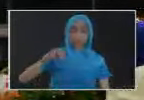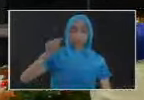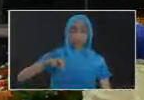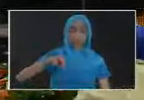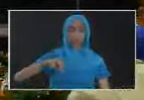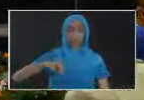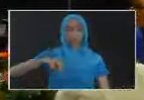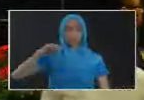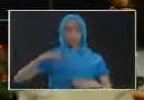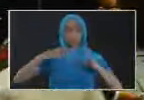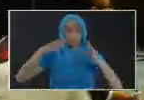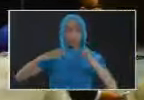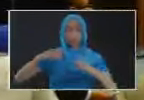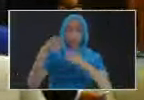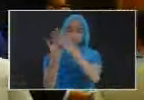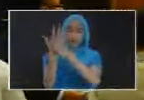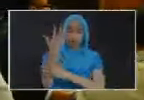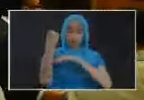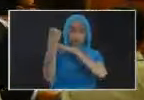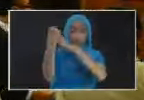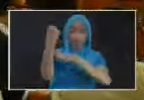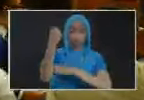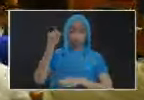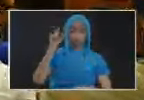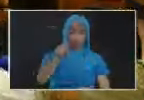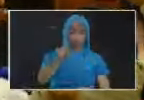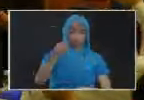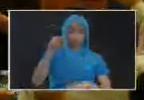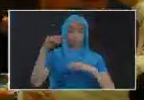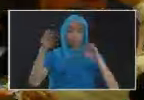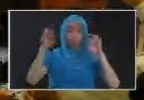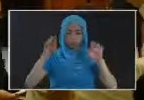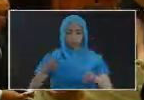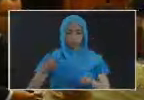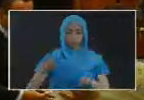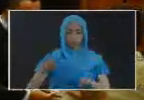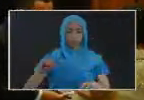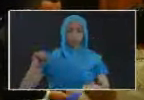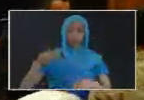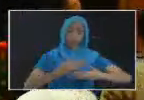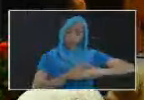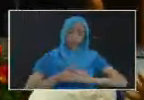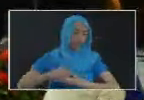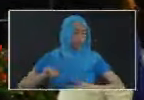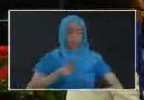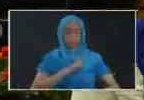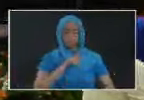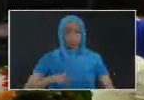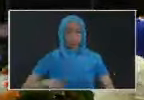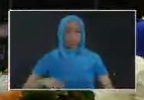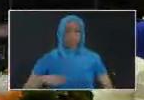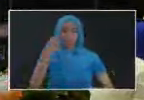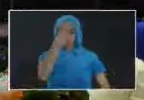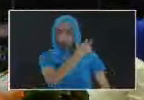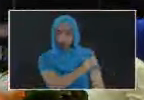Señor. Pon tu mano poderosa, Señor, en las personas, en los bebés que están en intensivo, en un hospital. En